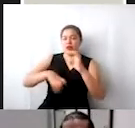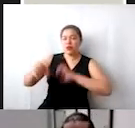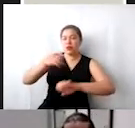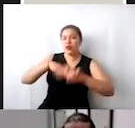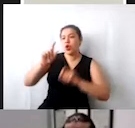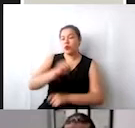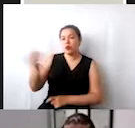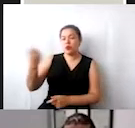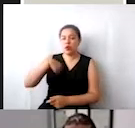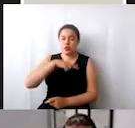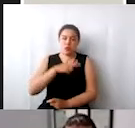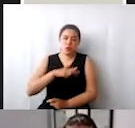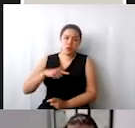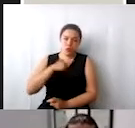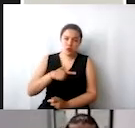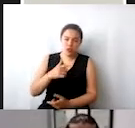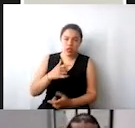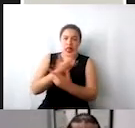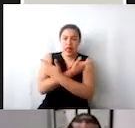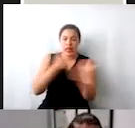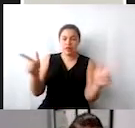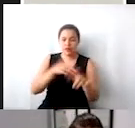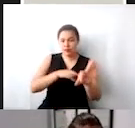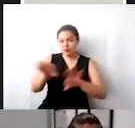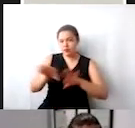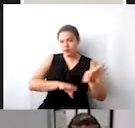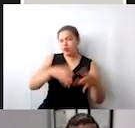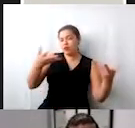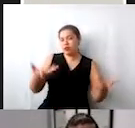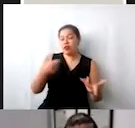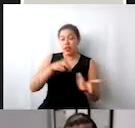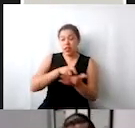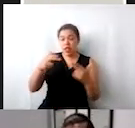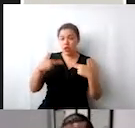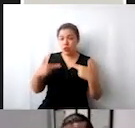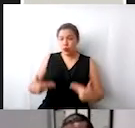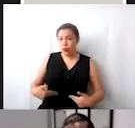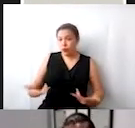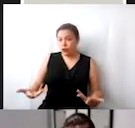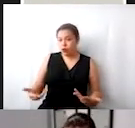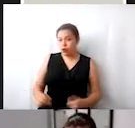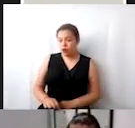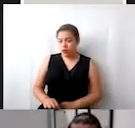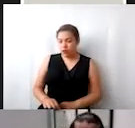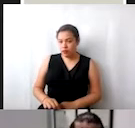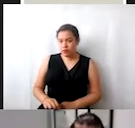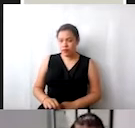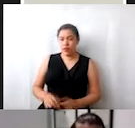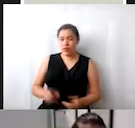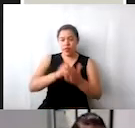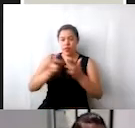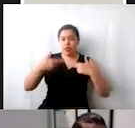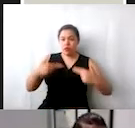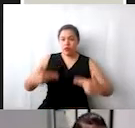más le acomode, lo que llamamos la libertad de trabajo. Y es un derecho humano. Entonces, este derecho humano lo tiene que